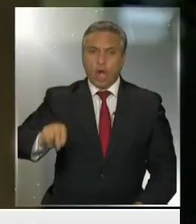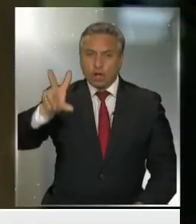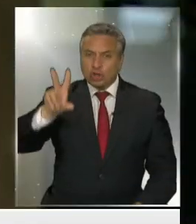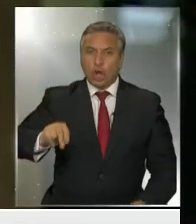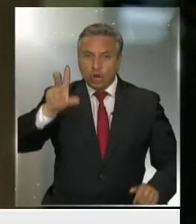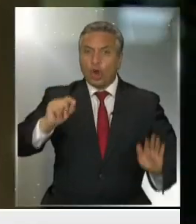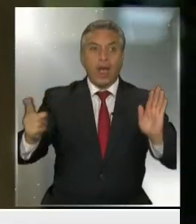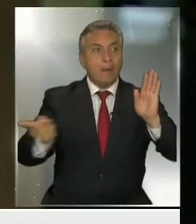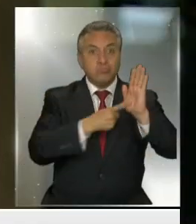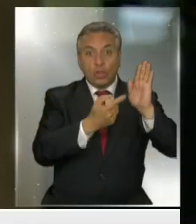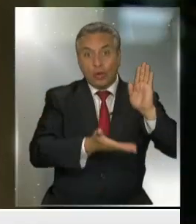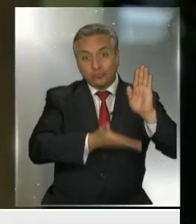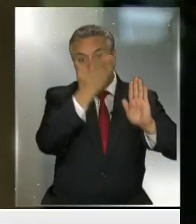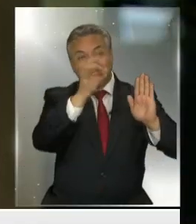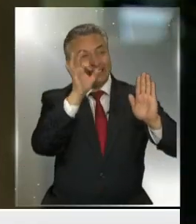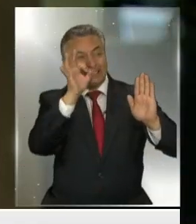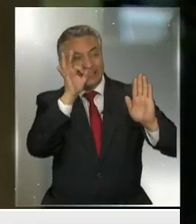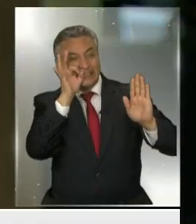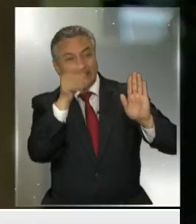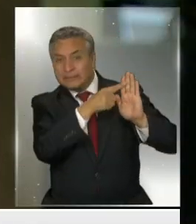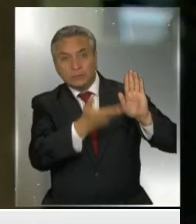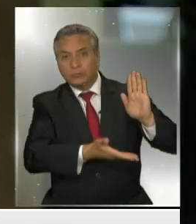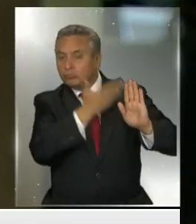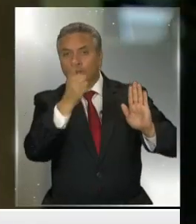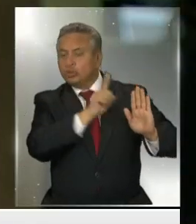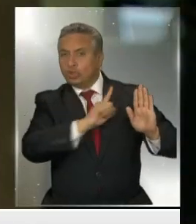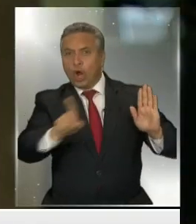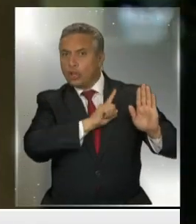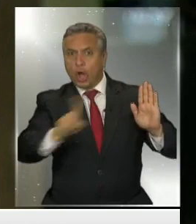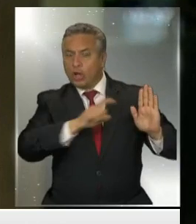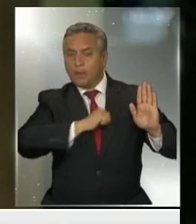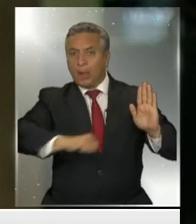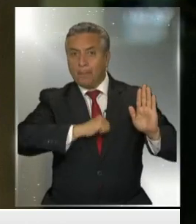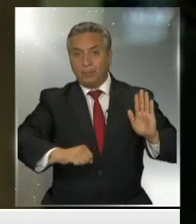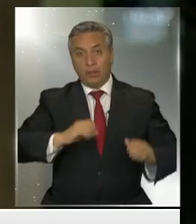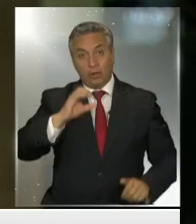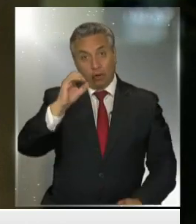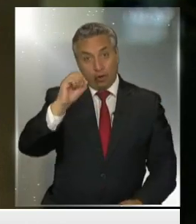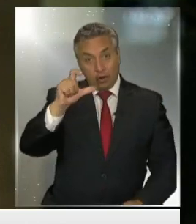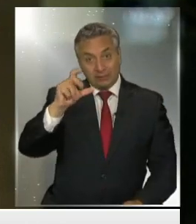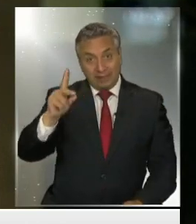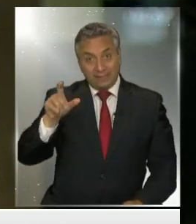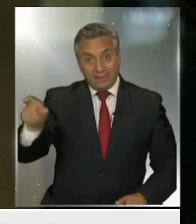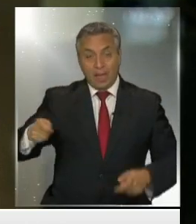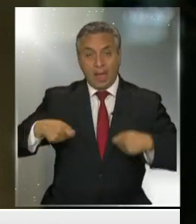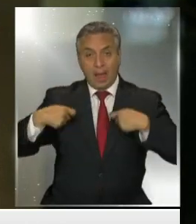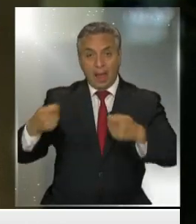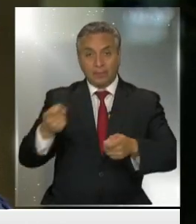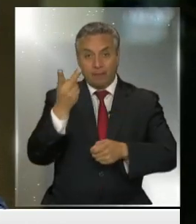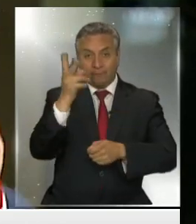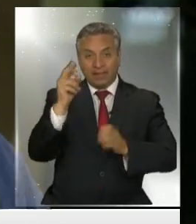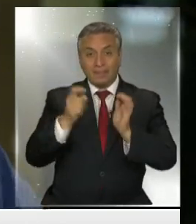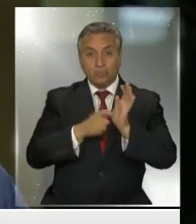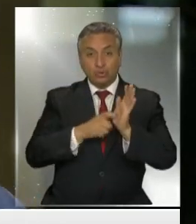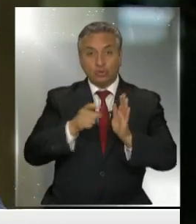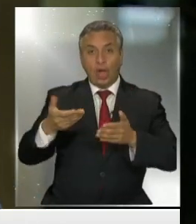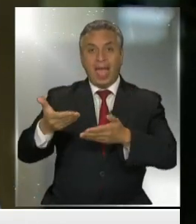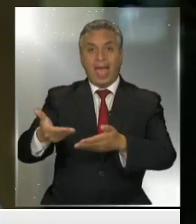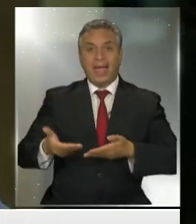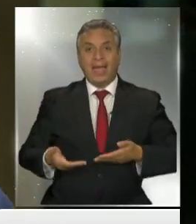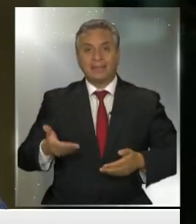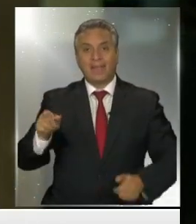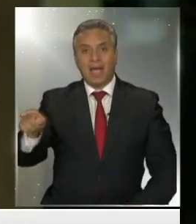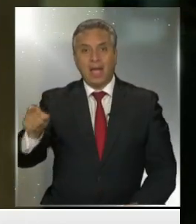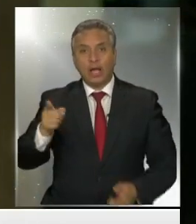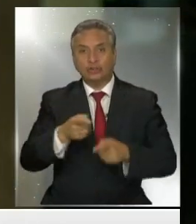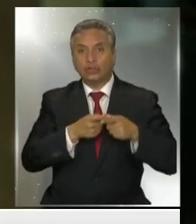carga tributaria a la grande empresa mire la ocde gasta 20 puntos del pib en agenda social chile 10 puntos